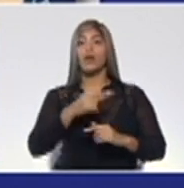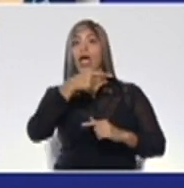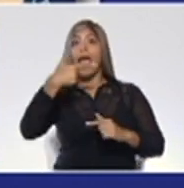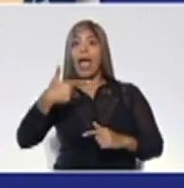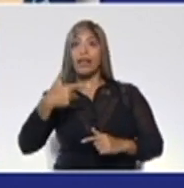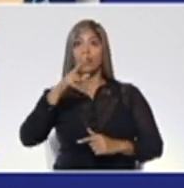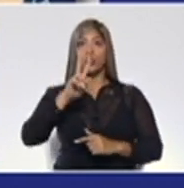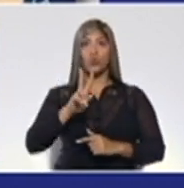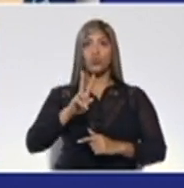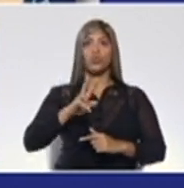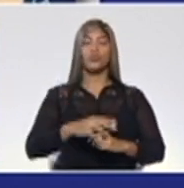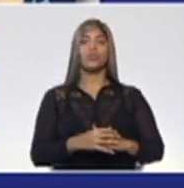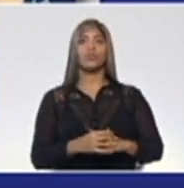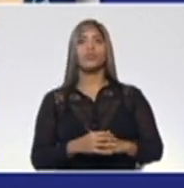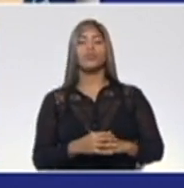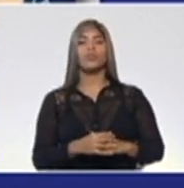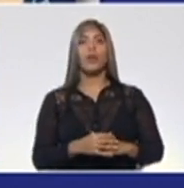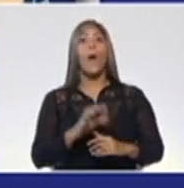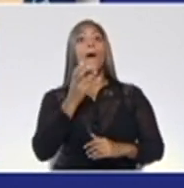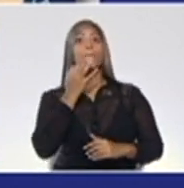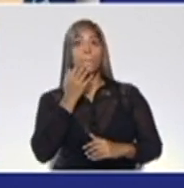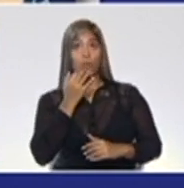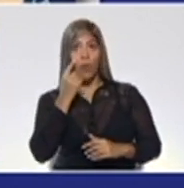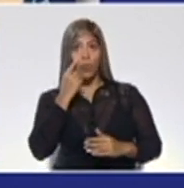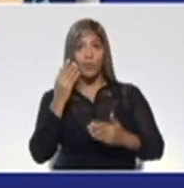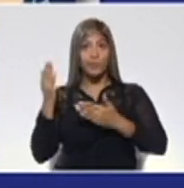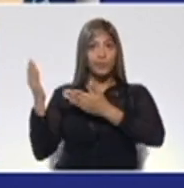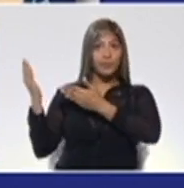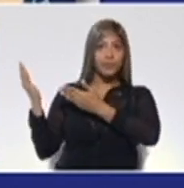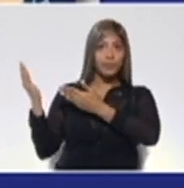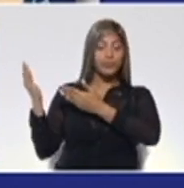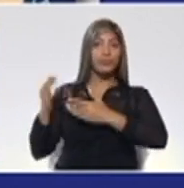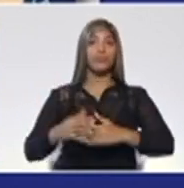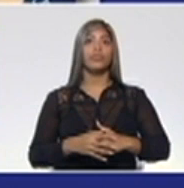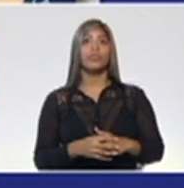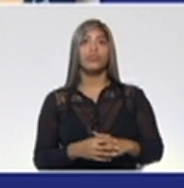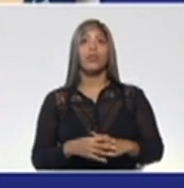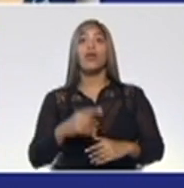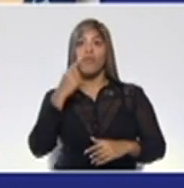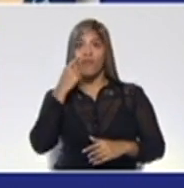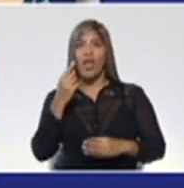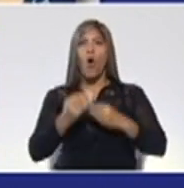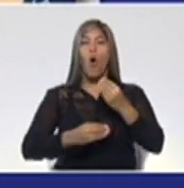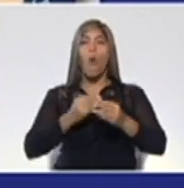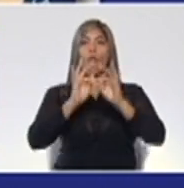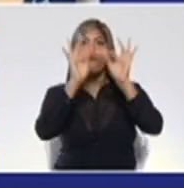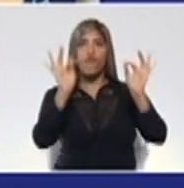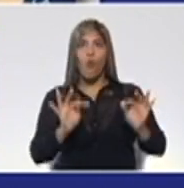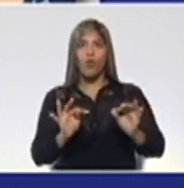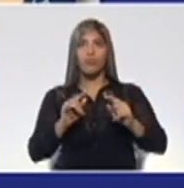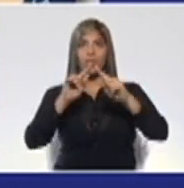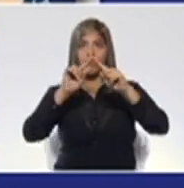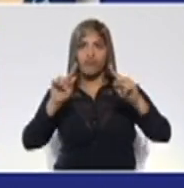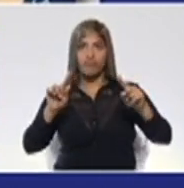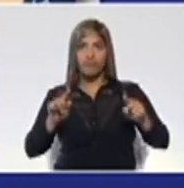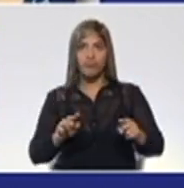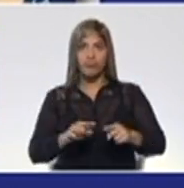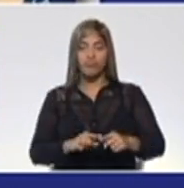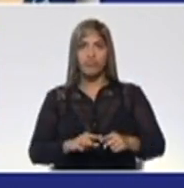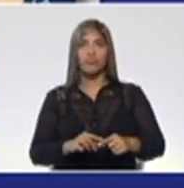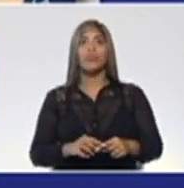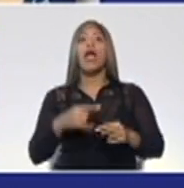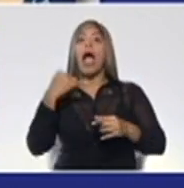2. En esta ilustración observamos un rombo en el que están marcadas